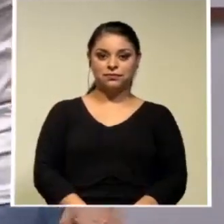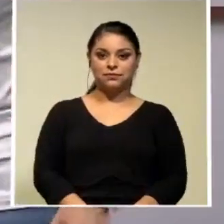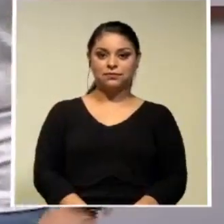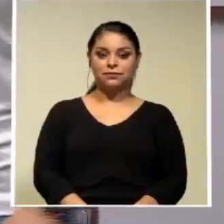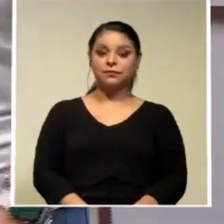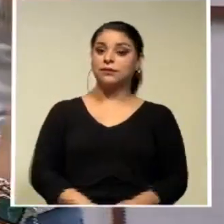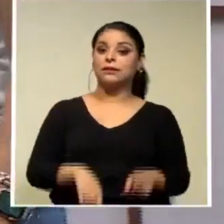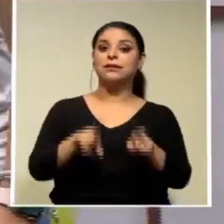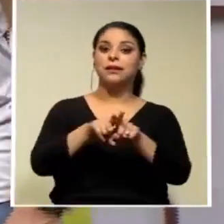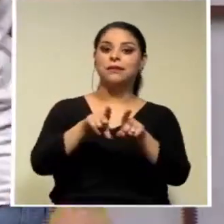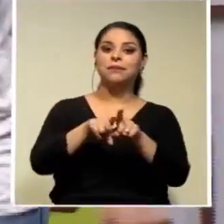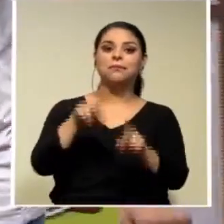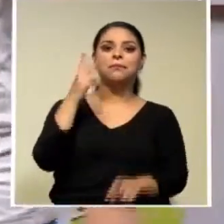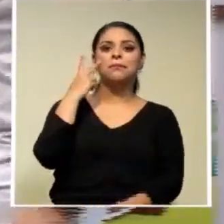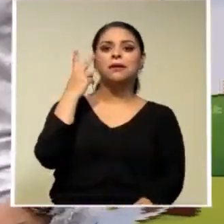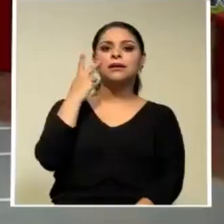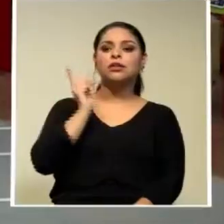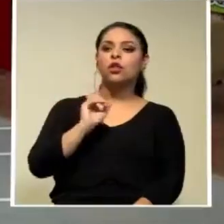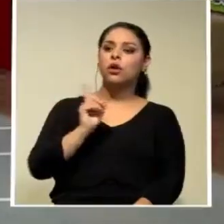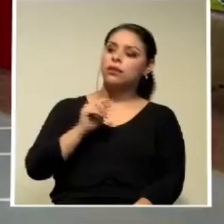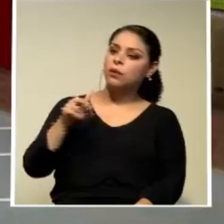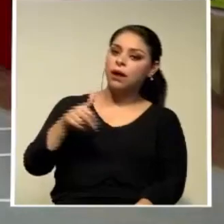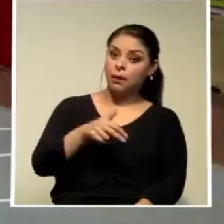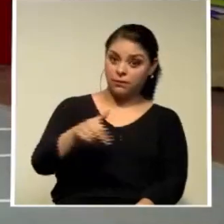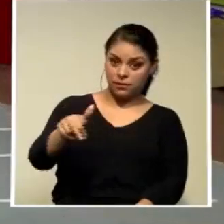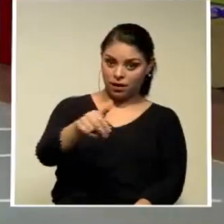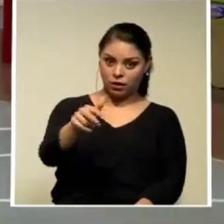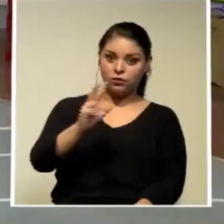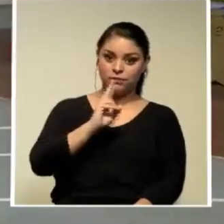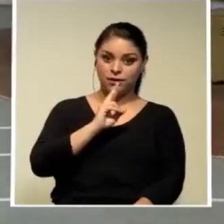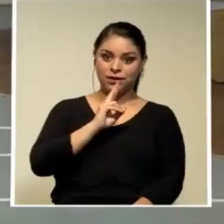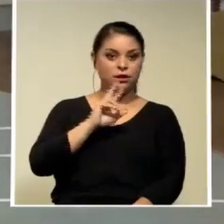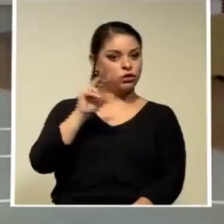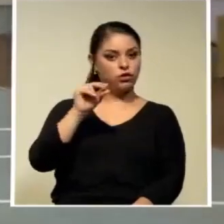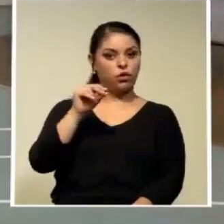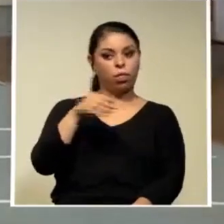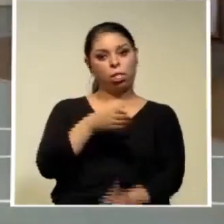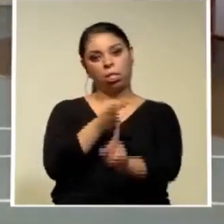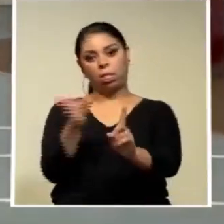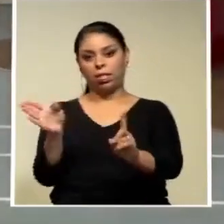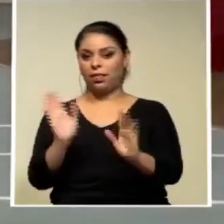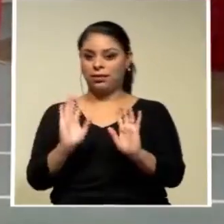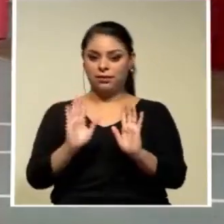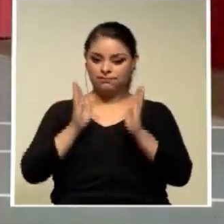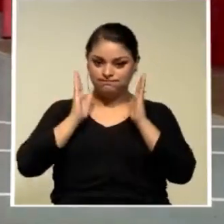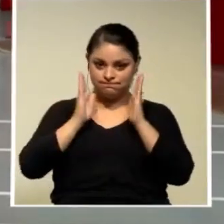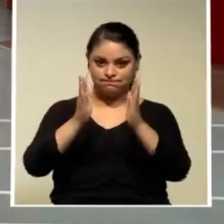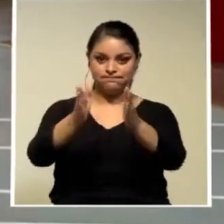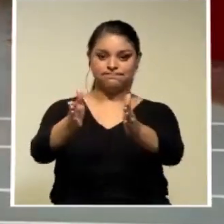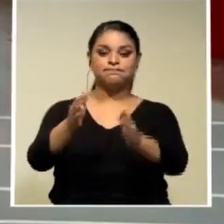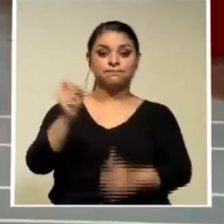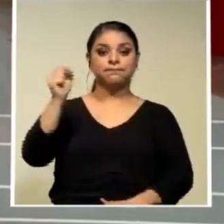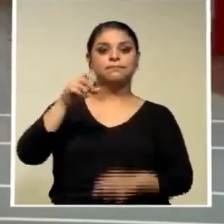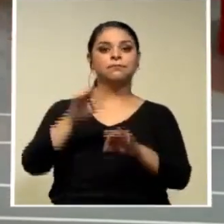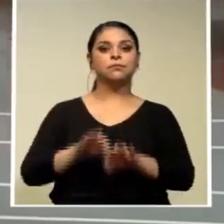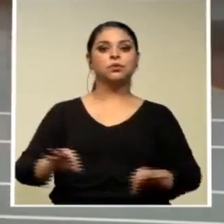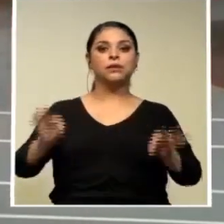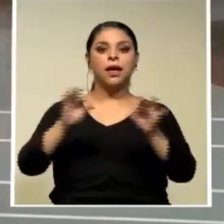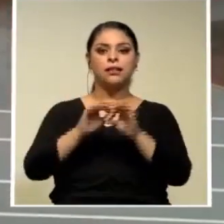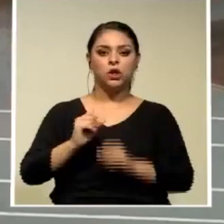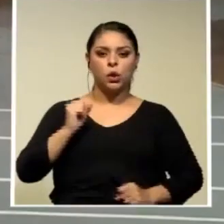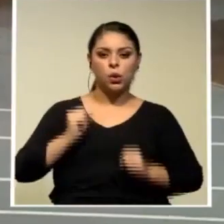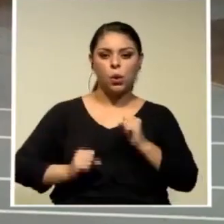También hay que ver por dónde vamos caminando, ¿verdad? Porque no hay que salirse del carril. Sí, eso es muy importante. Cuando los